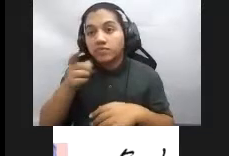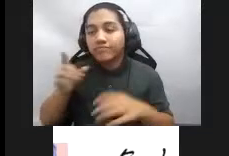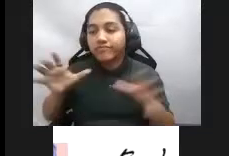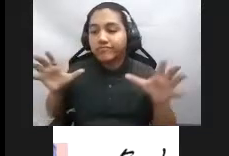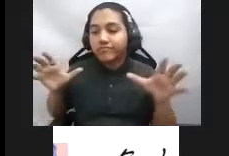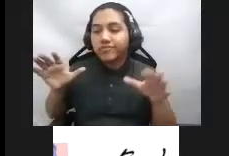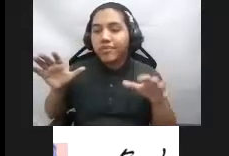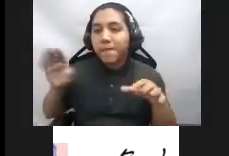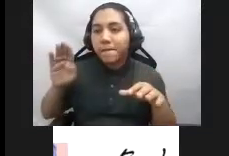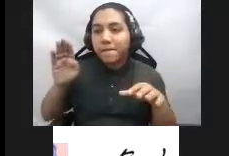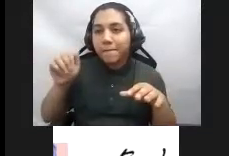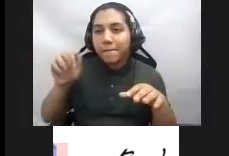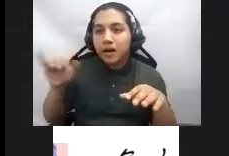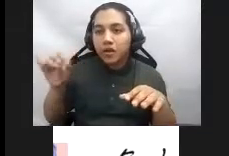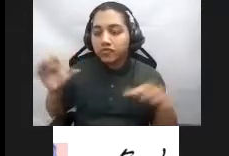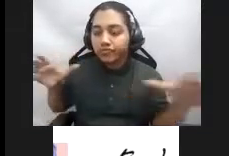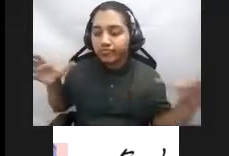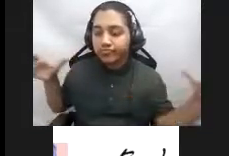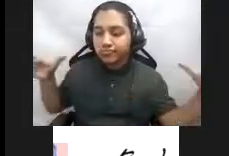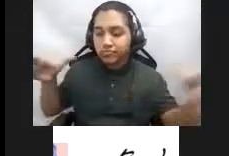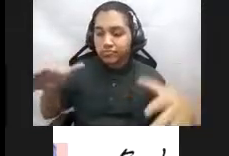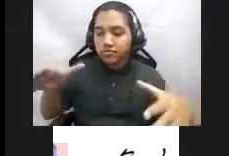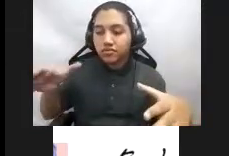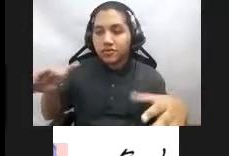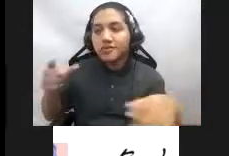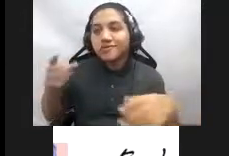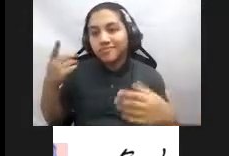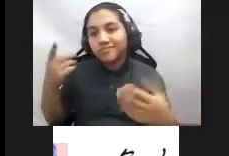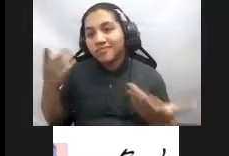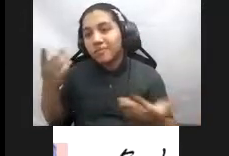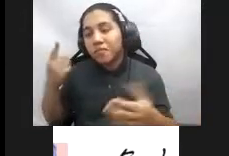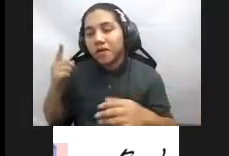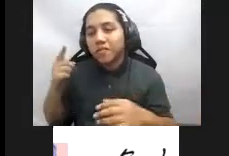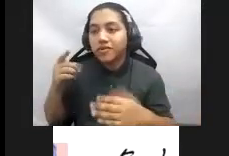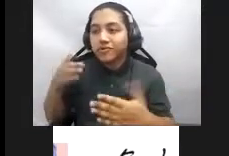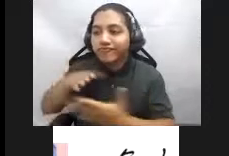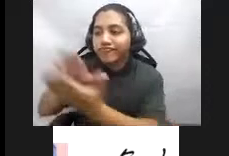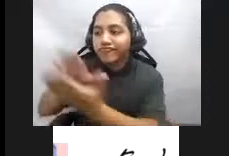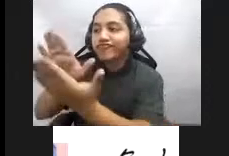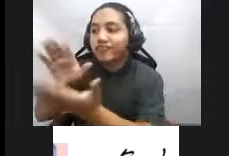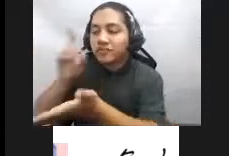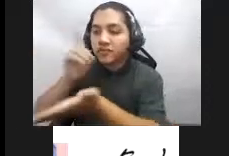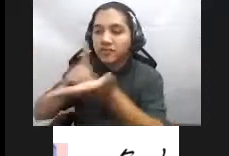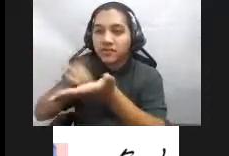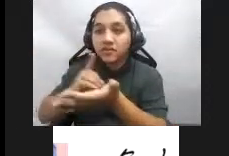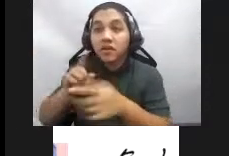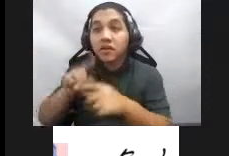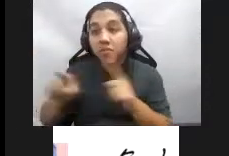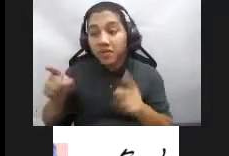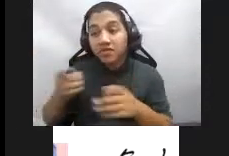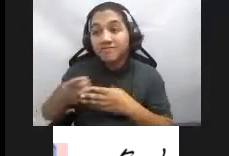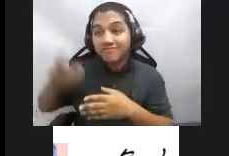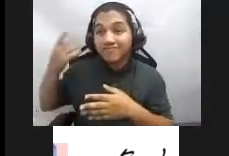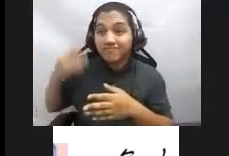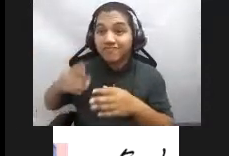mantienen unidos y pueden luchar con todo este discrimen. Pero llegaron a haber muchos más barrios chinos